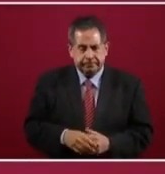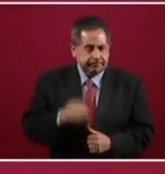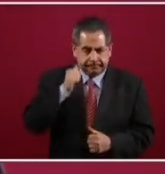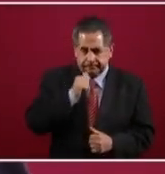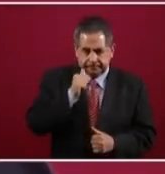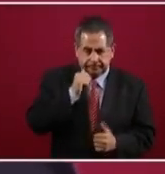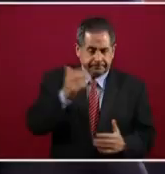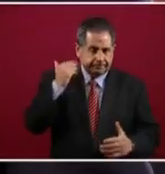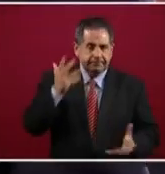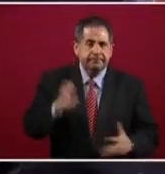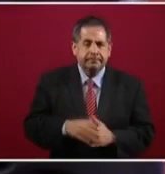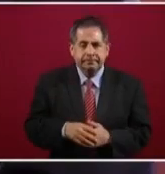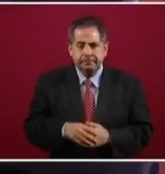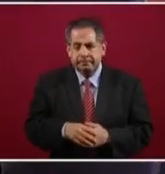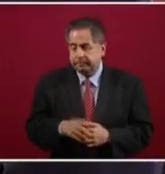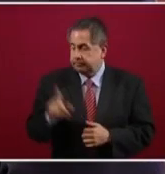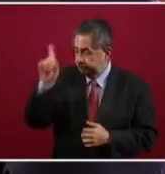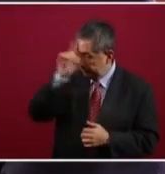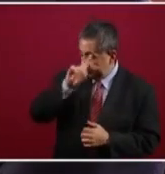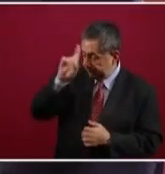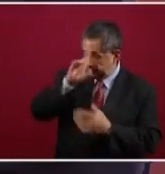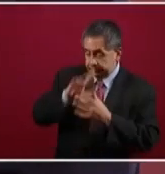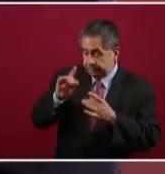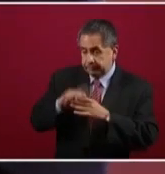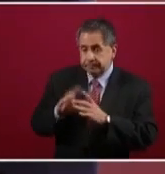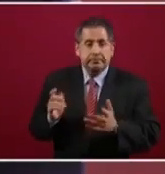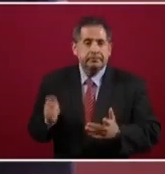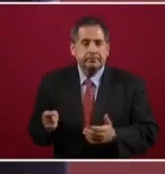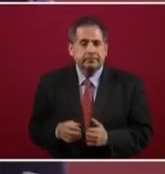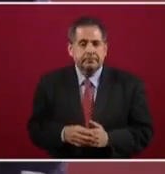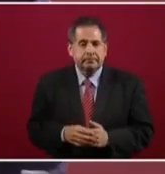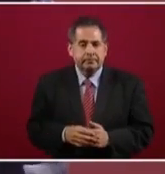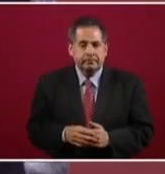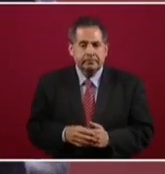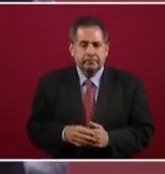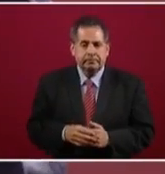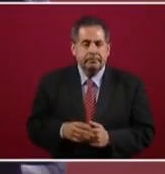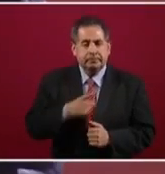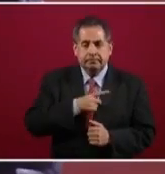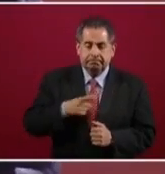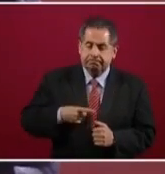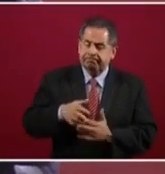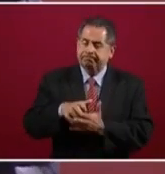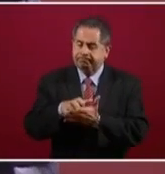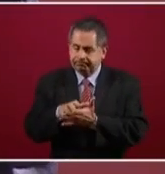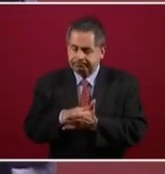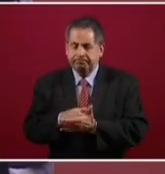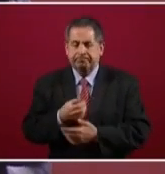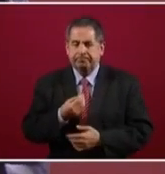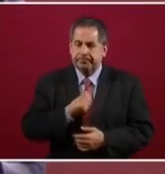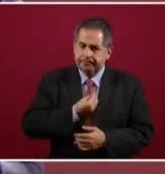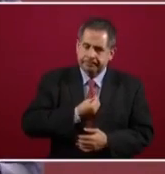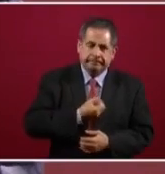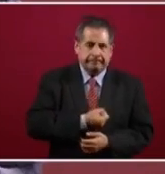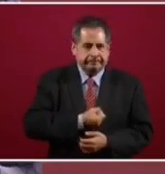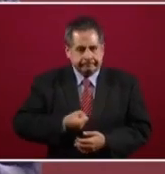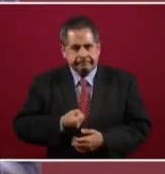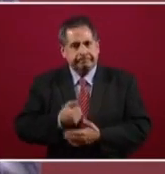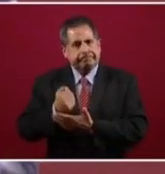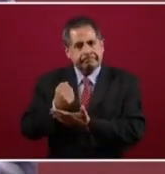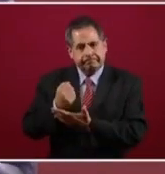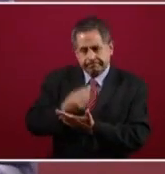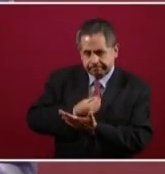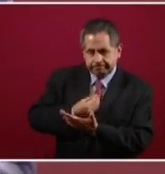Siempre la recomendación era que había que apretarse el cinturón.